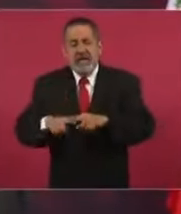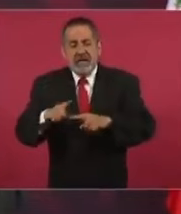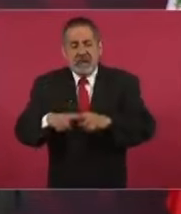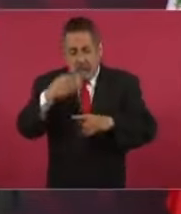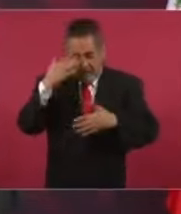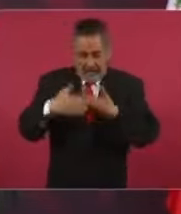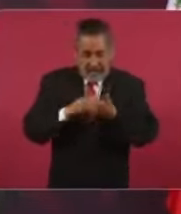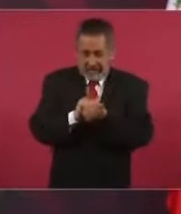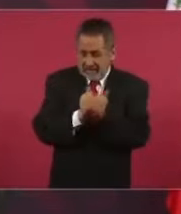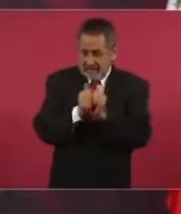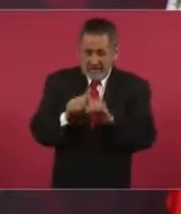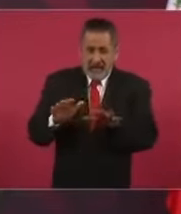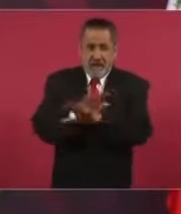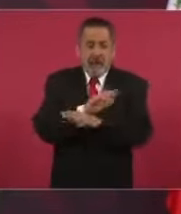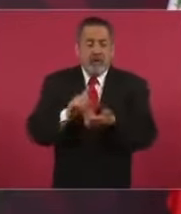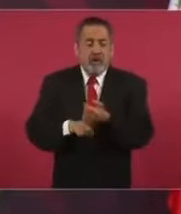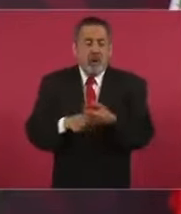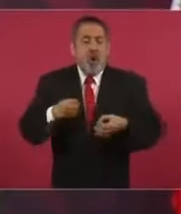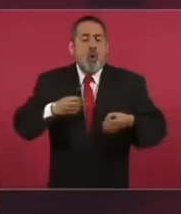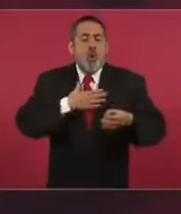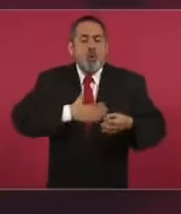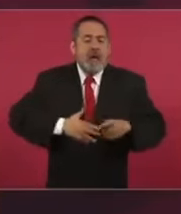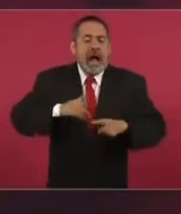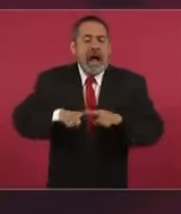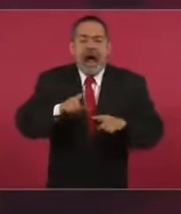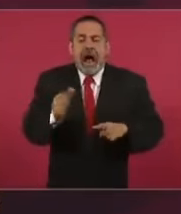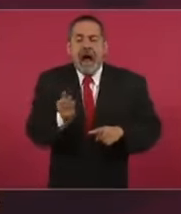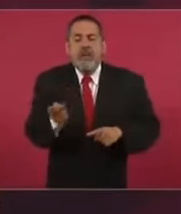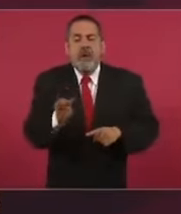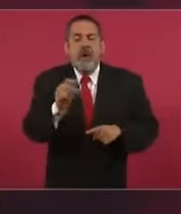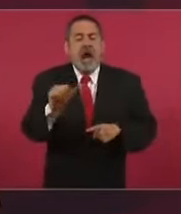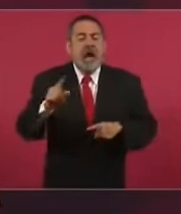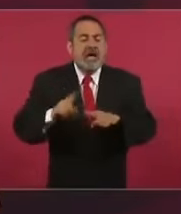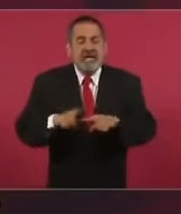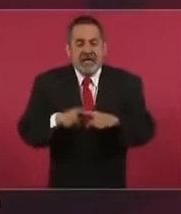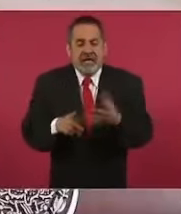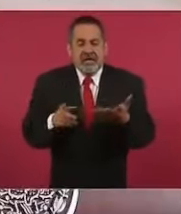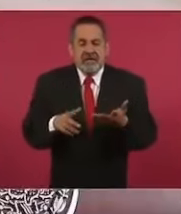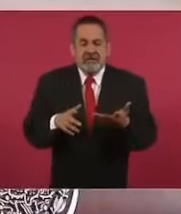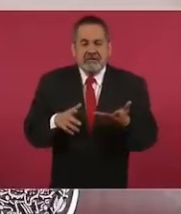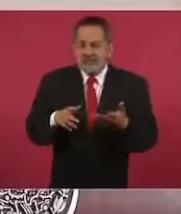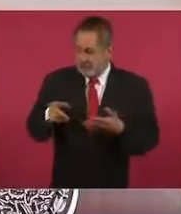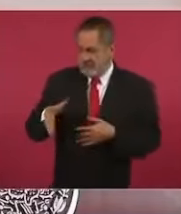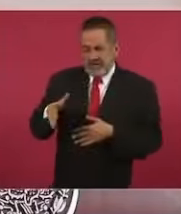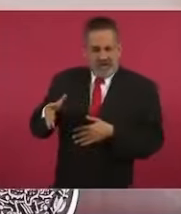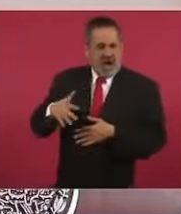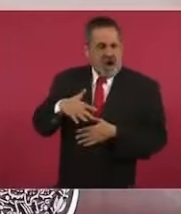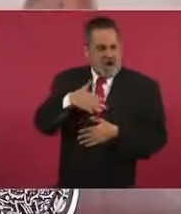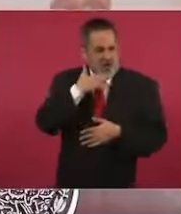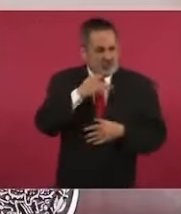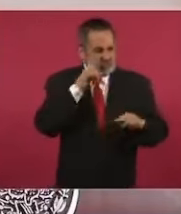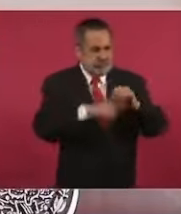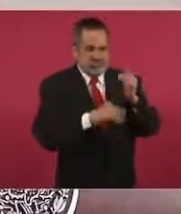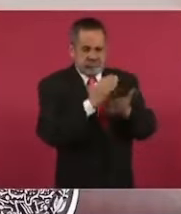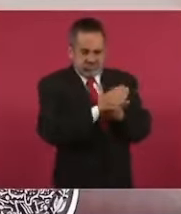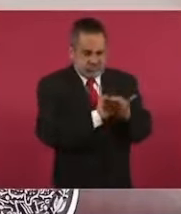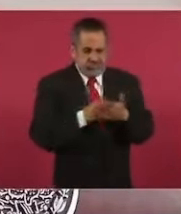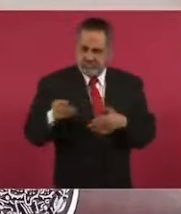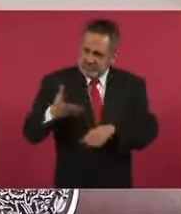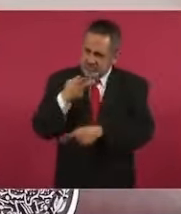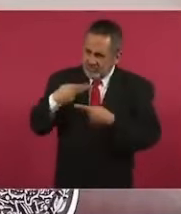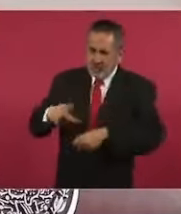de transformación que busca la justicia, que combate la corrupción, pues la gente honesta.